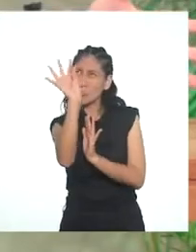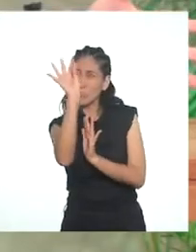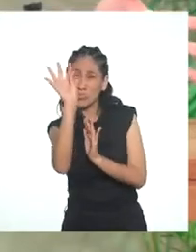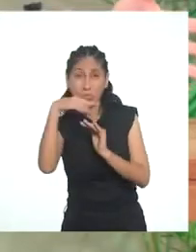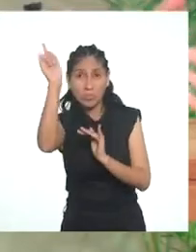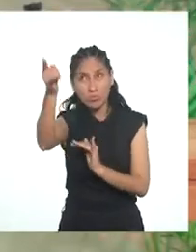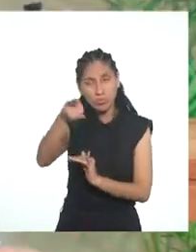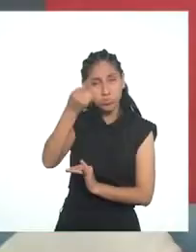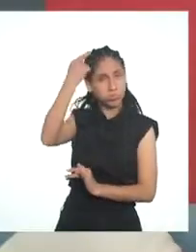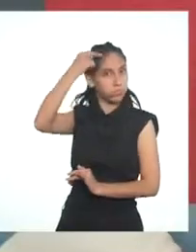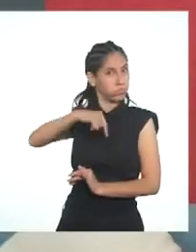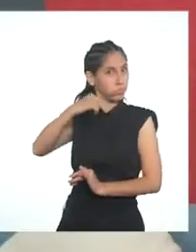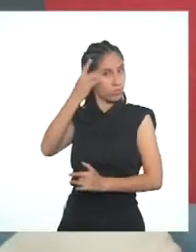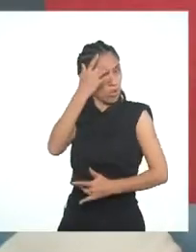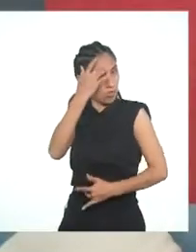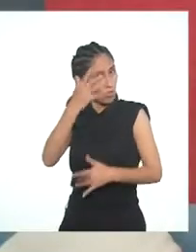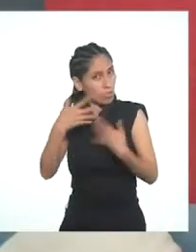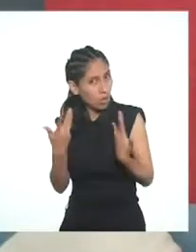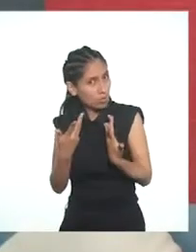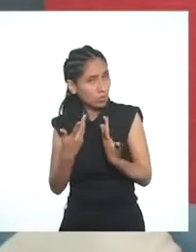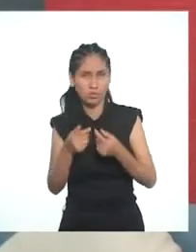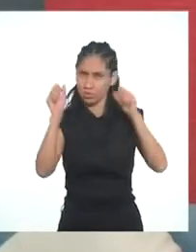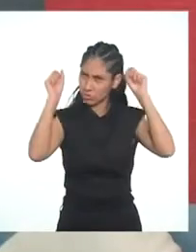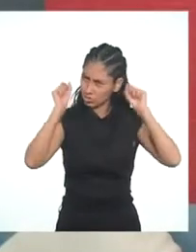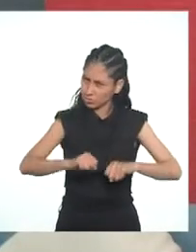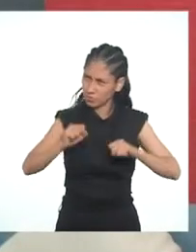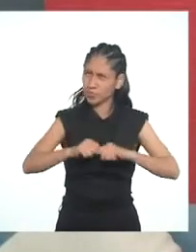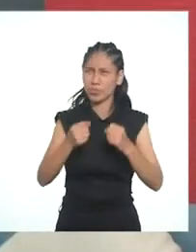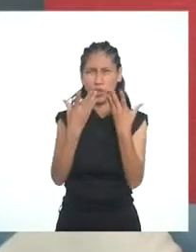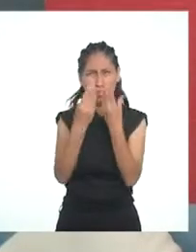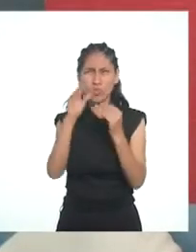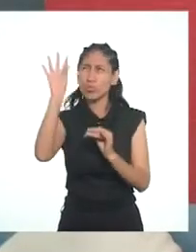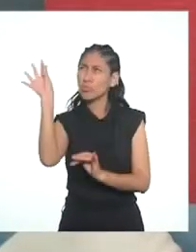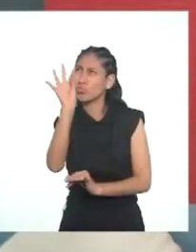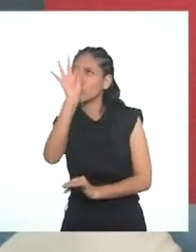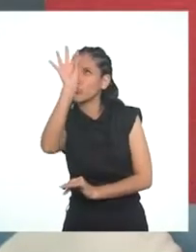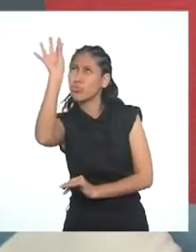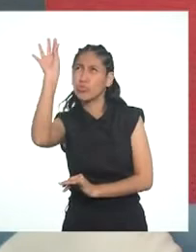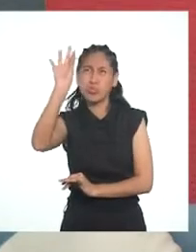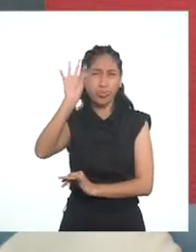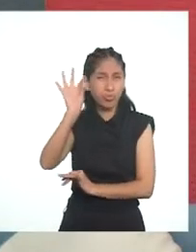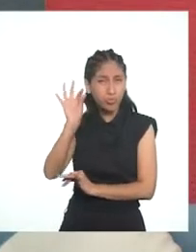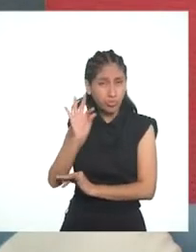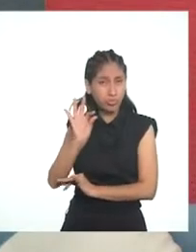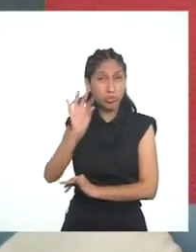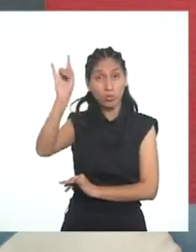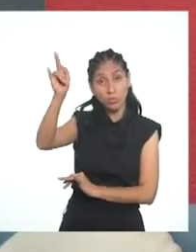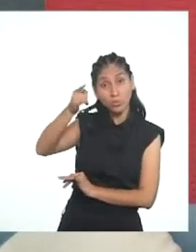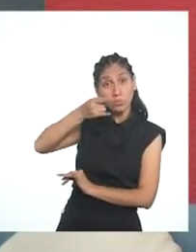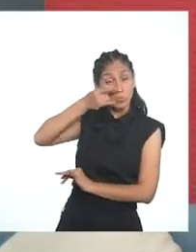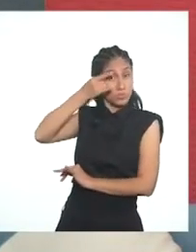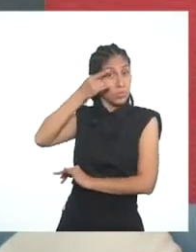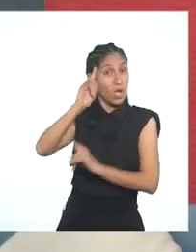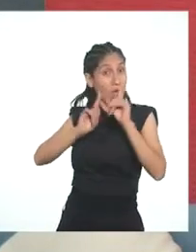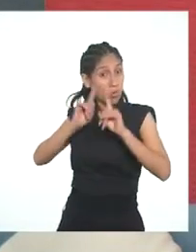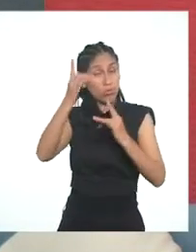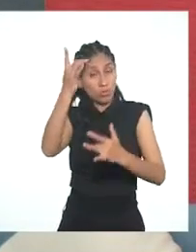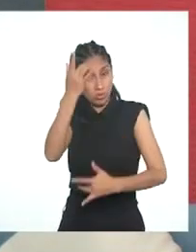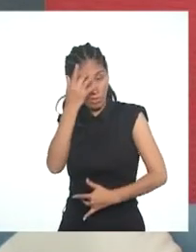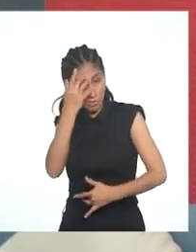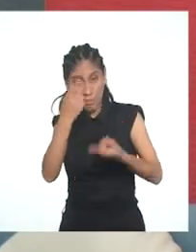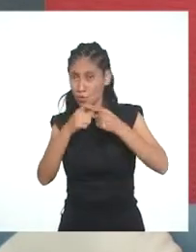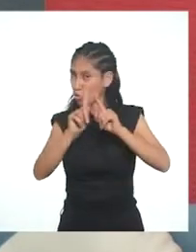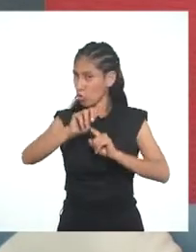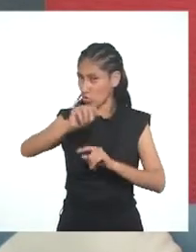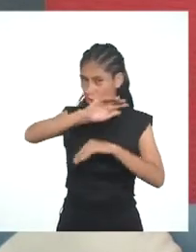enfermedades peligrosas. Muchas sí, Mario, pero no todas. Hay muchísimos microorganismos que nos ayudan a procesar productos que luego consumimos